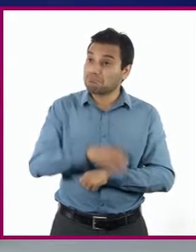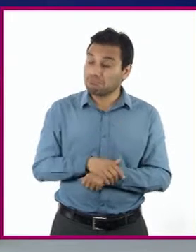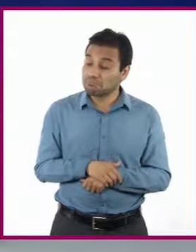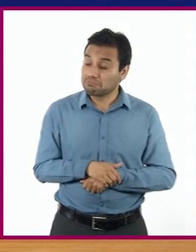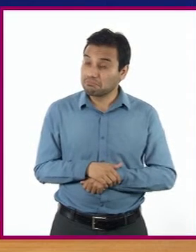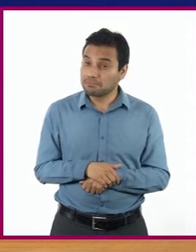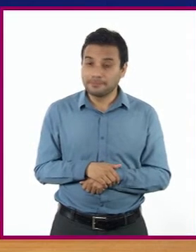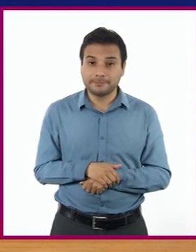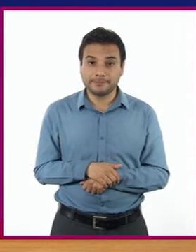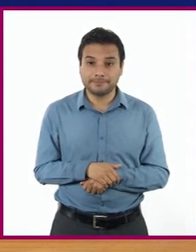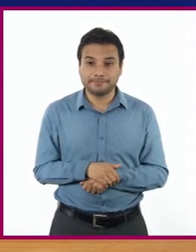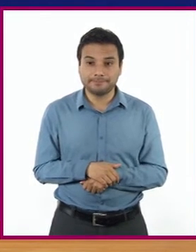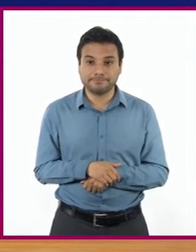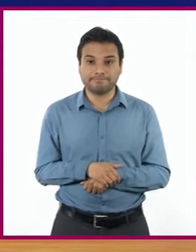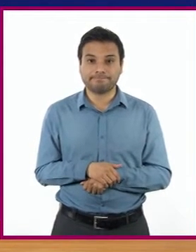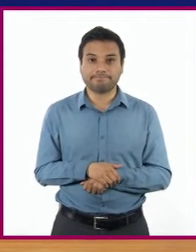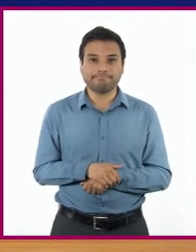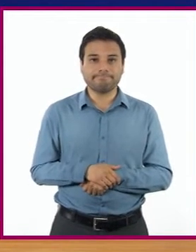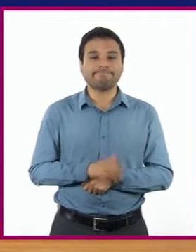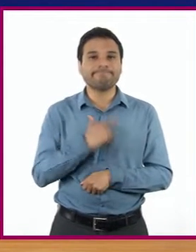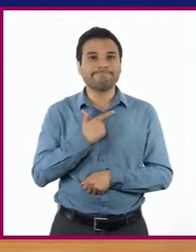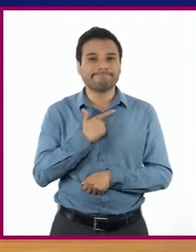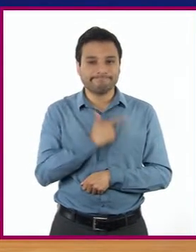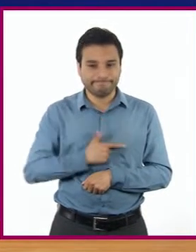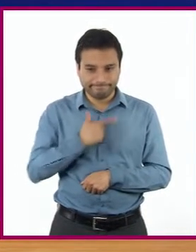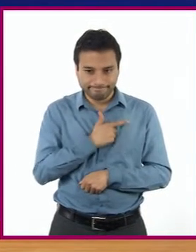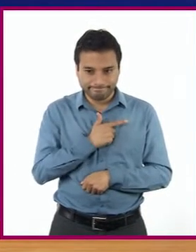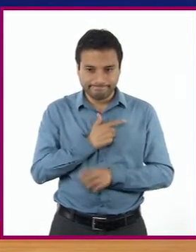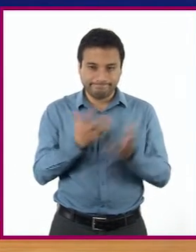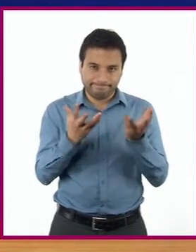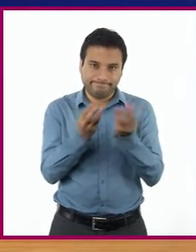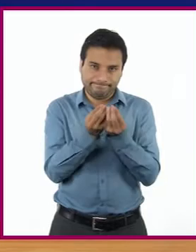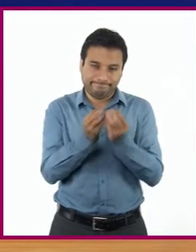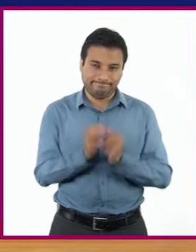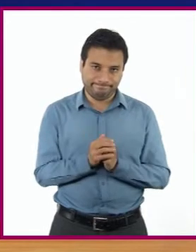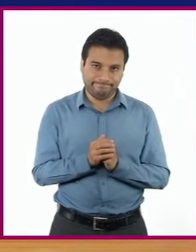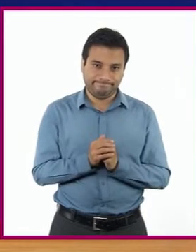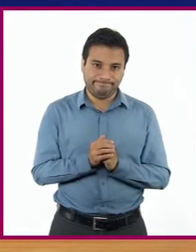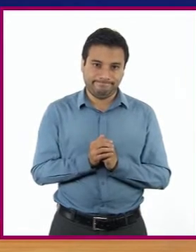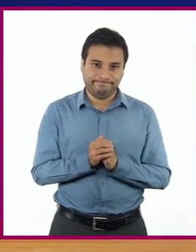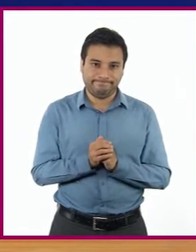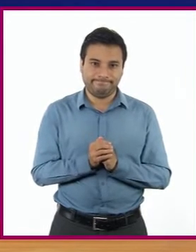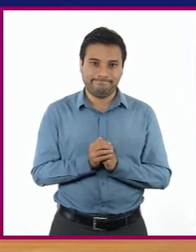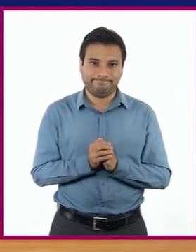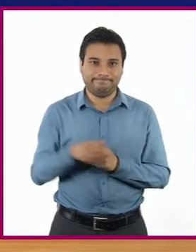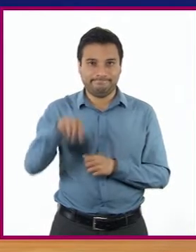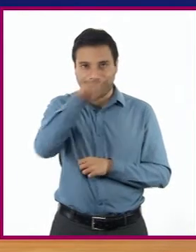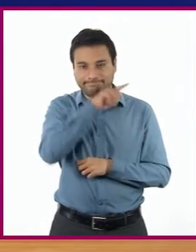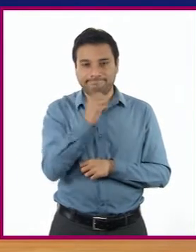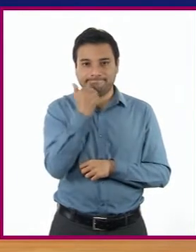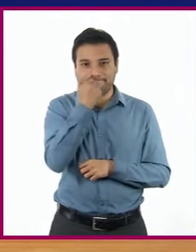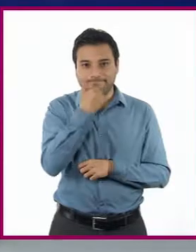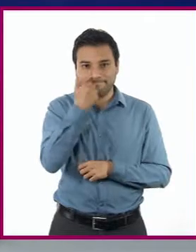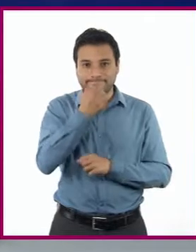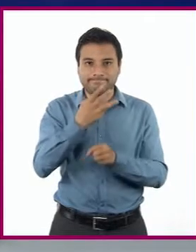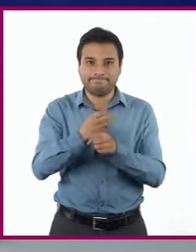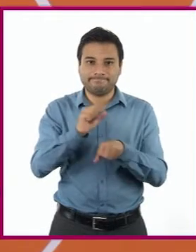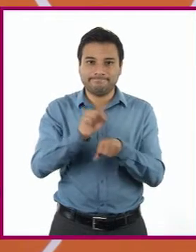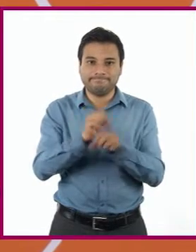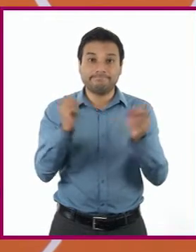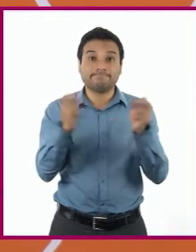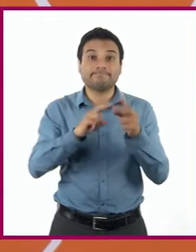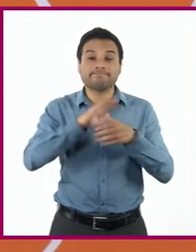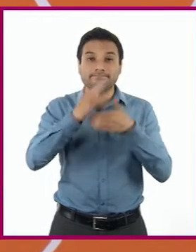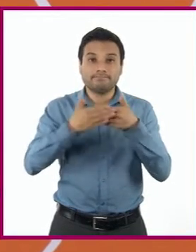nuestra sesión. Ha sido un placer estar con ustedes y con las alumnas y alumnos de tercero de secundaria. Hasta la